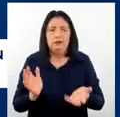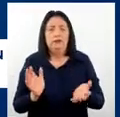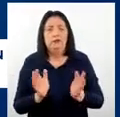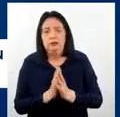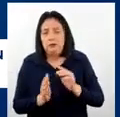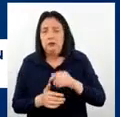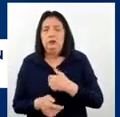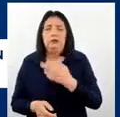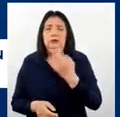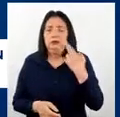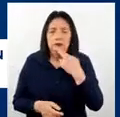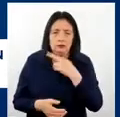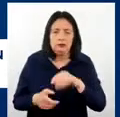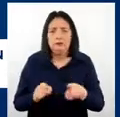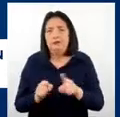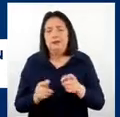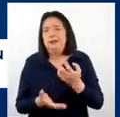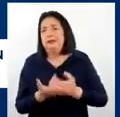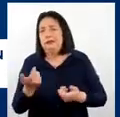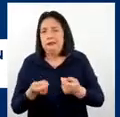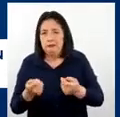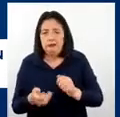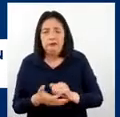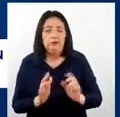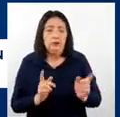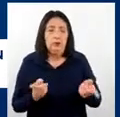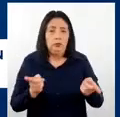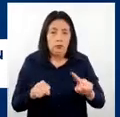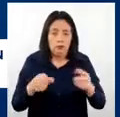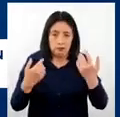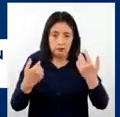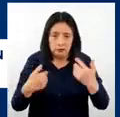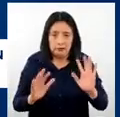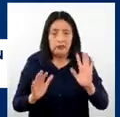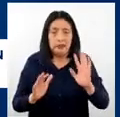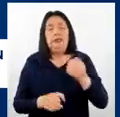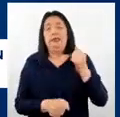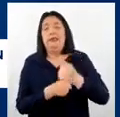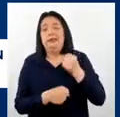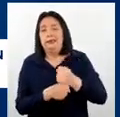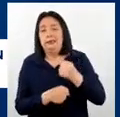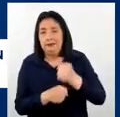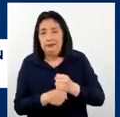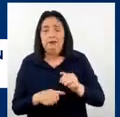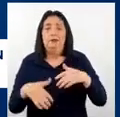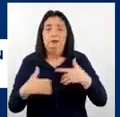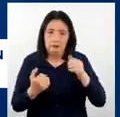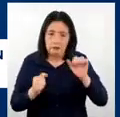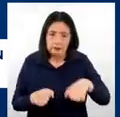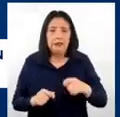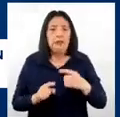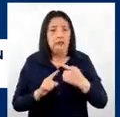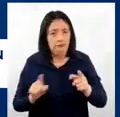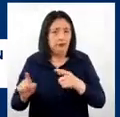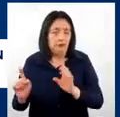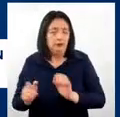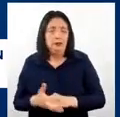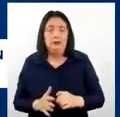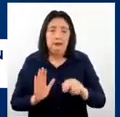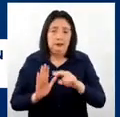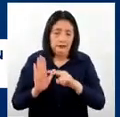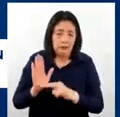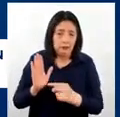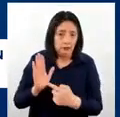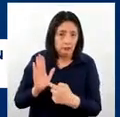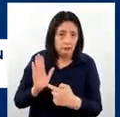restaurantes y actividades económicas. Ya cuando entramos a las actividades laborales, podemos también hacer una diferenciación. La norma